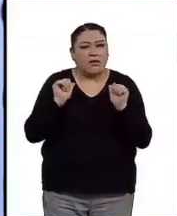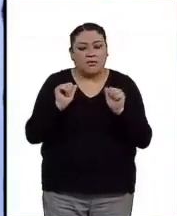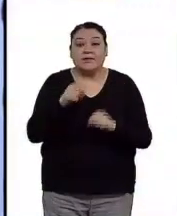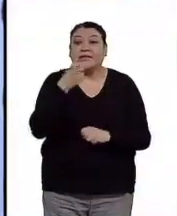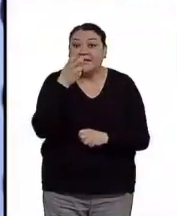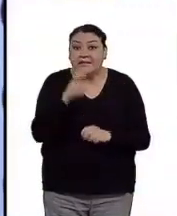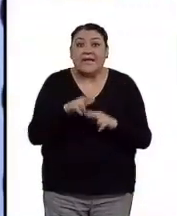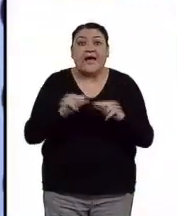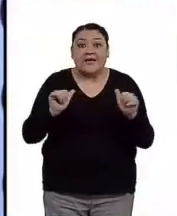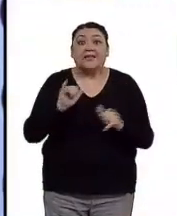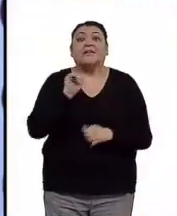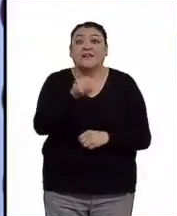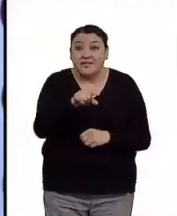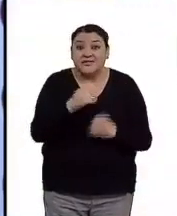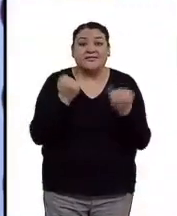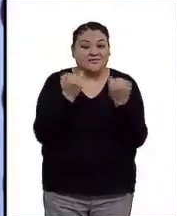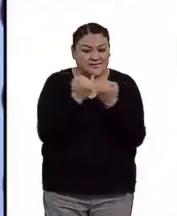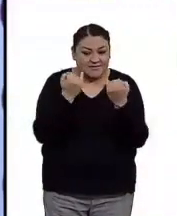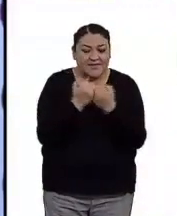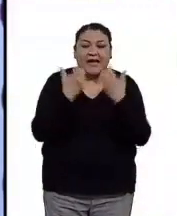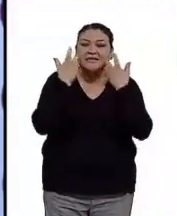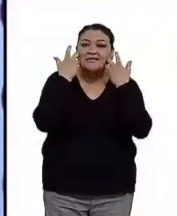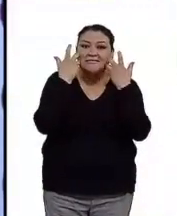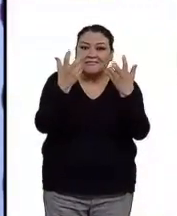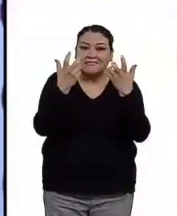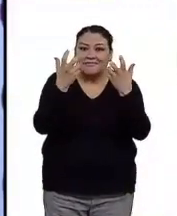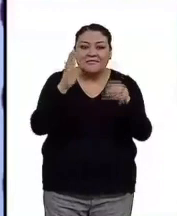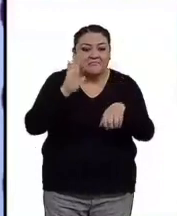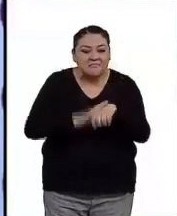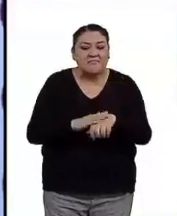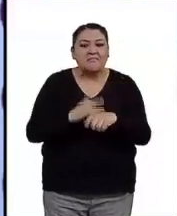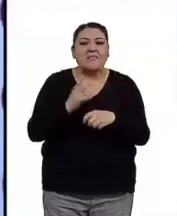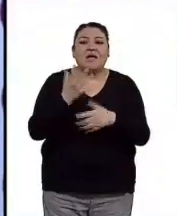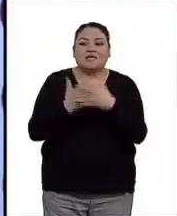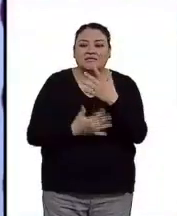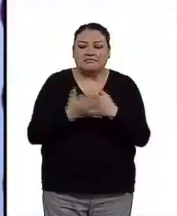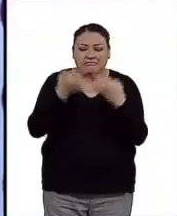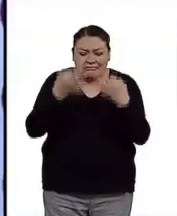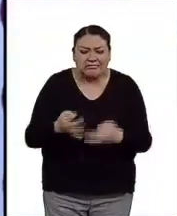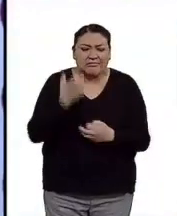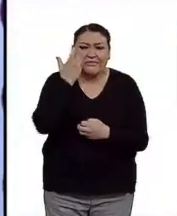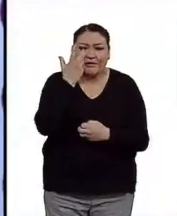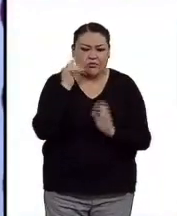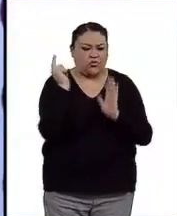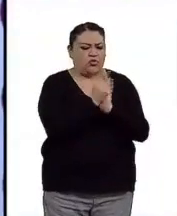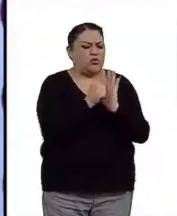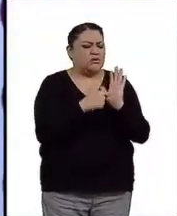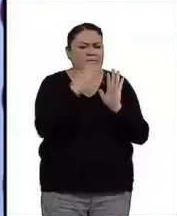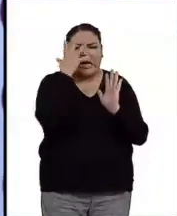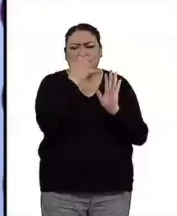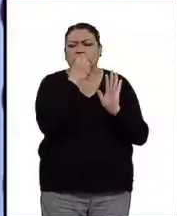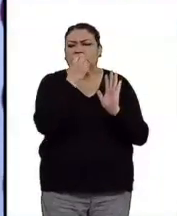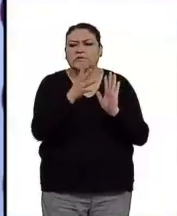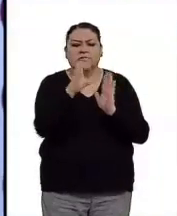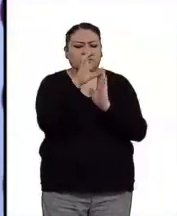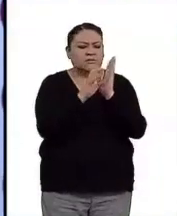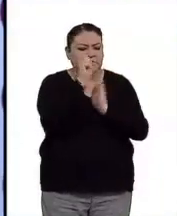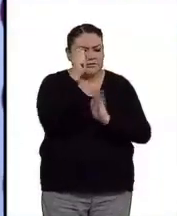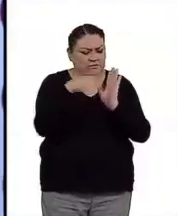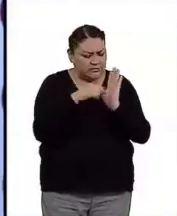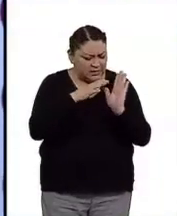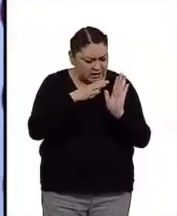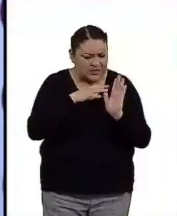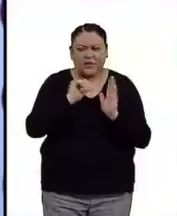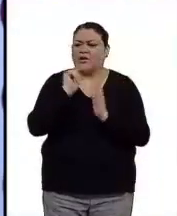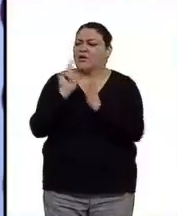sería efectivamente una aspiración a la que quisiéramos llegar en los hechos, ¿no? Sí. Porque en la ley está, en la Constitución está, en tratados